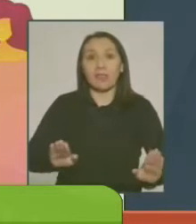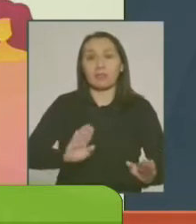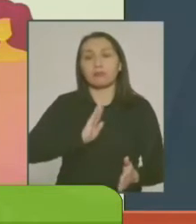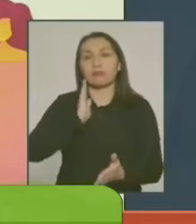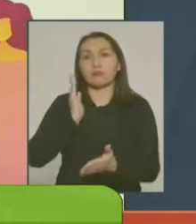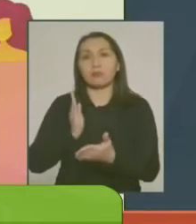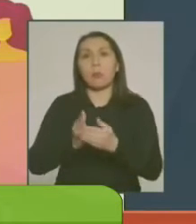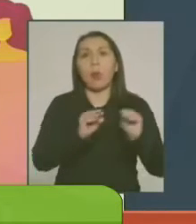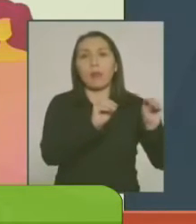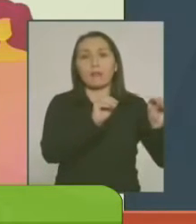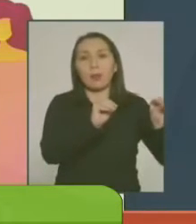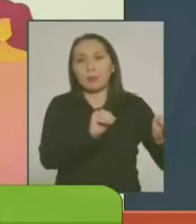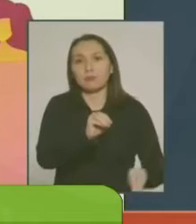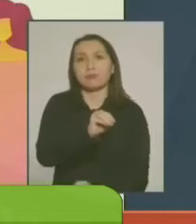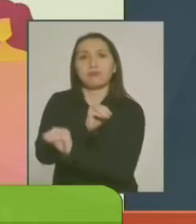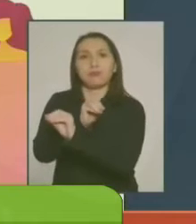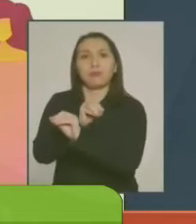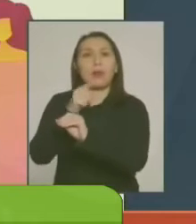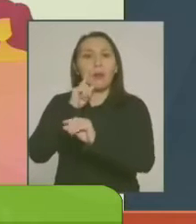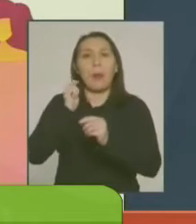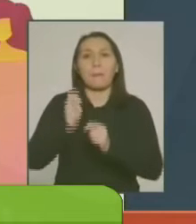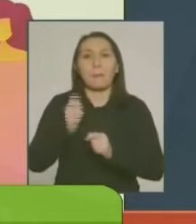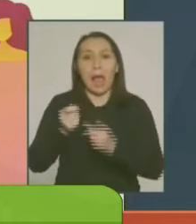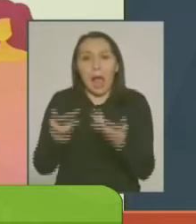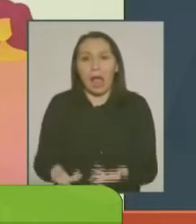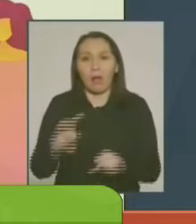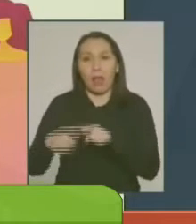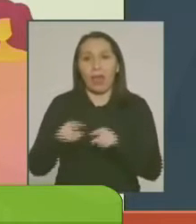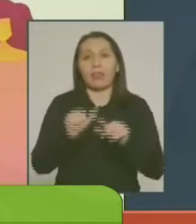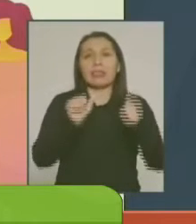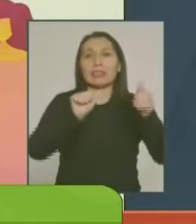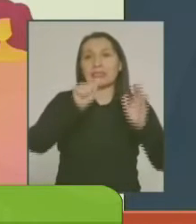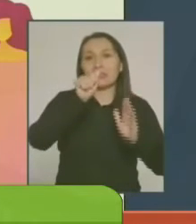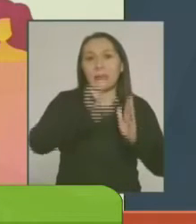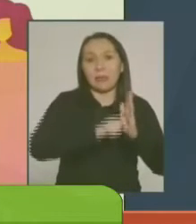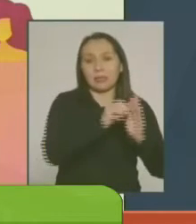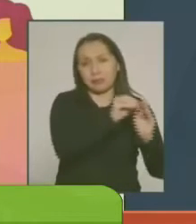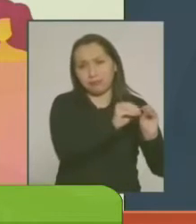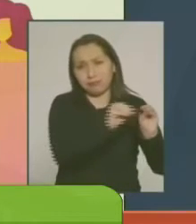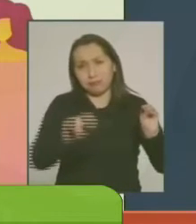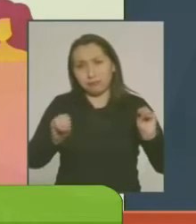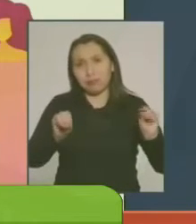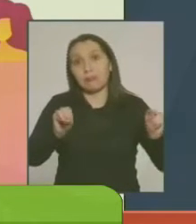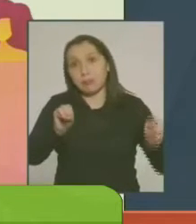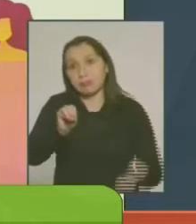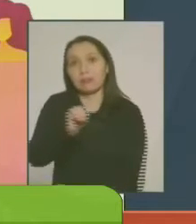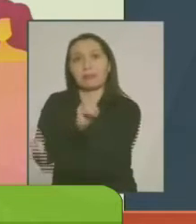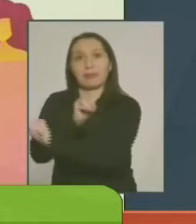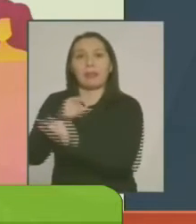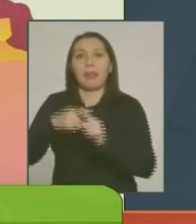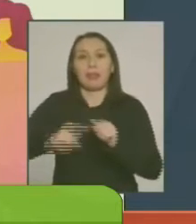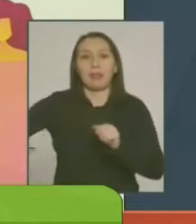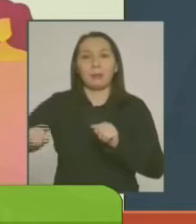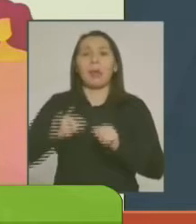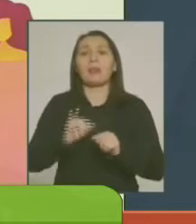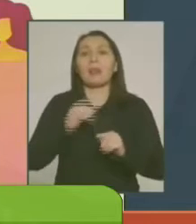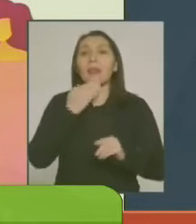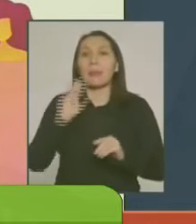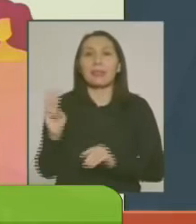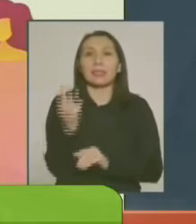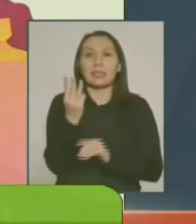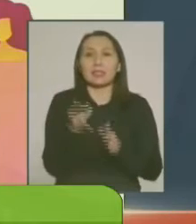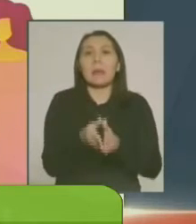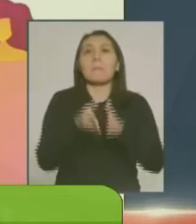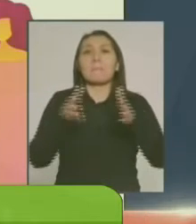implica también, y obviamente con los partidos de gobierno, y eso implica sin duda poder mejorar las iniciativas, poder mejorar los proyectos siempre y cuando exista